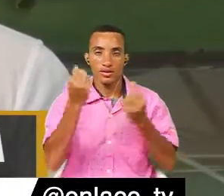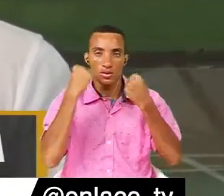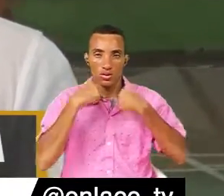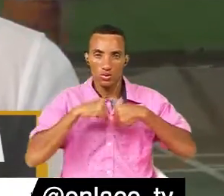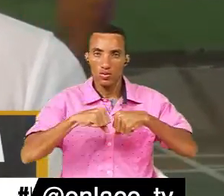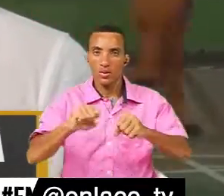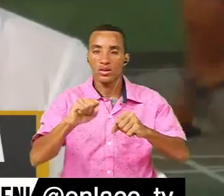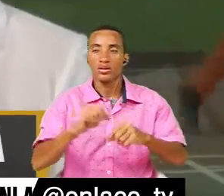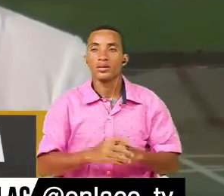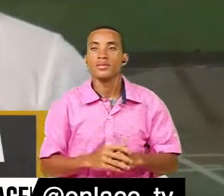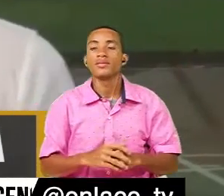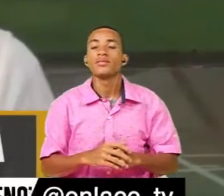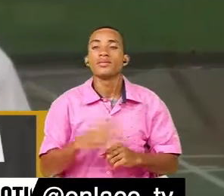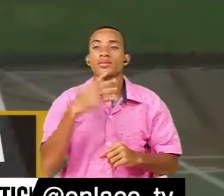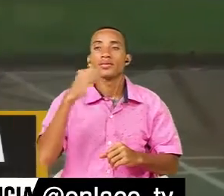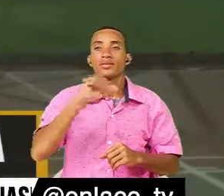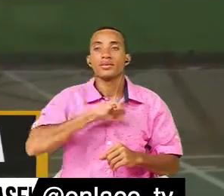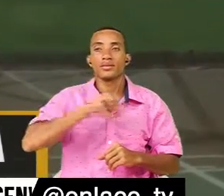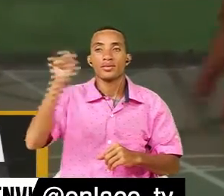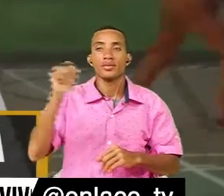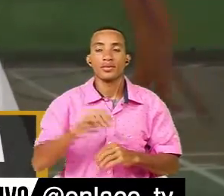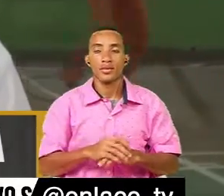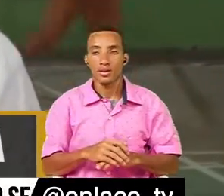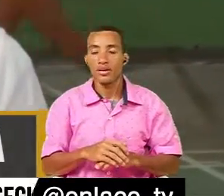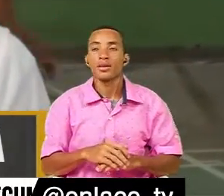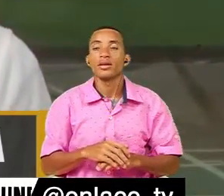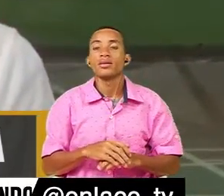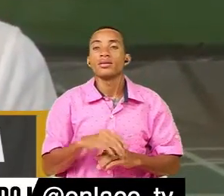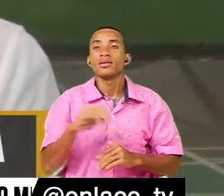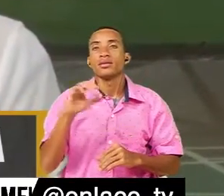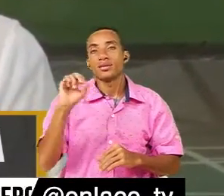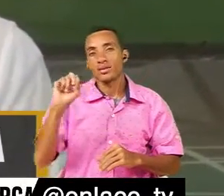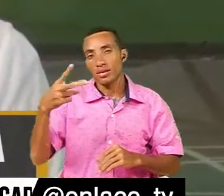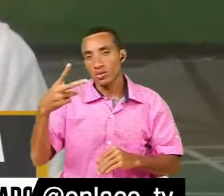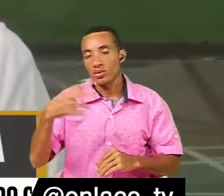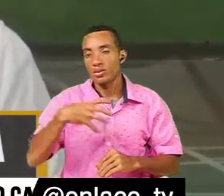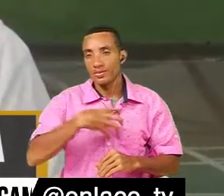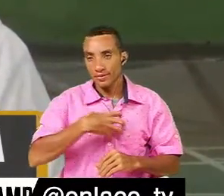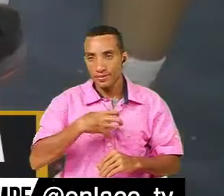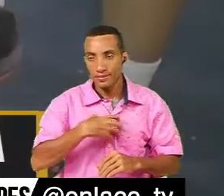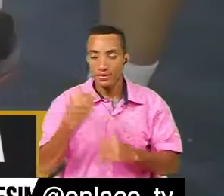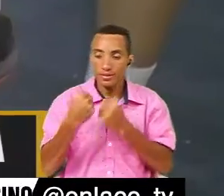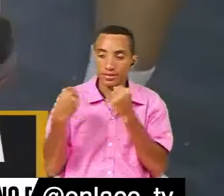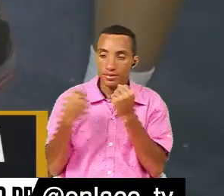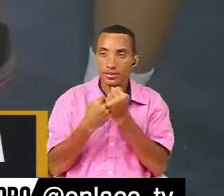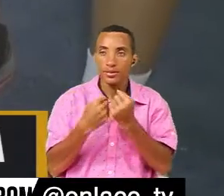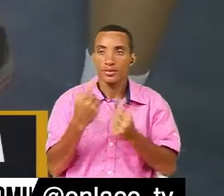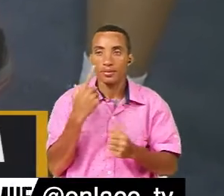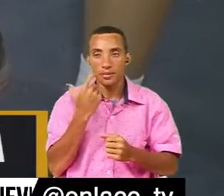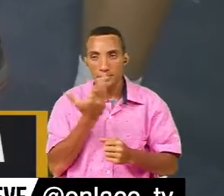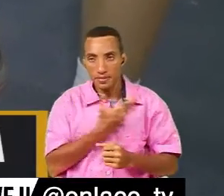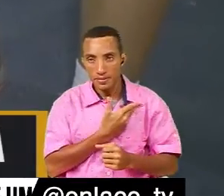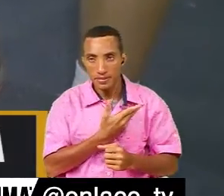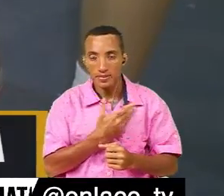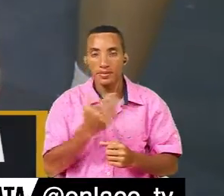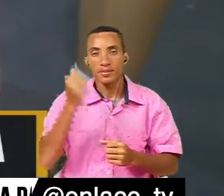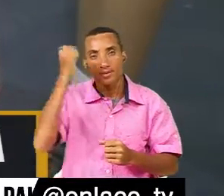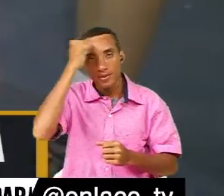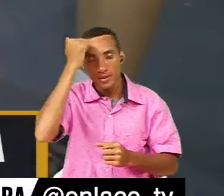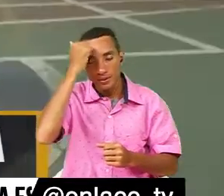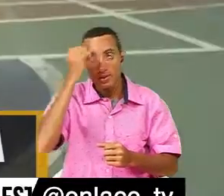logramos ganar, pues, quedarte subcampeonas y pues con el gran apoyo de nuestros padres, del profesor y pues de Dios que siempre estuvo